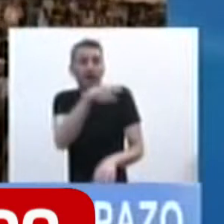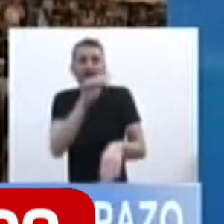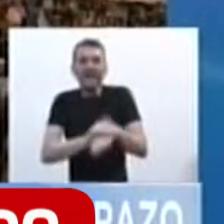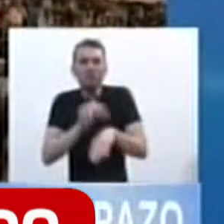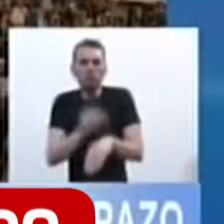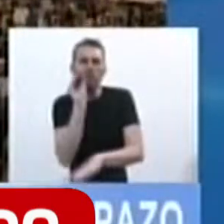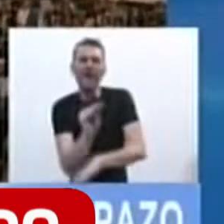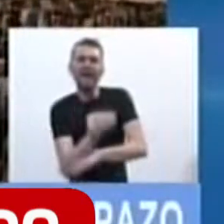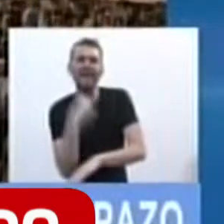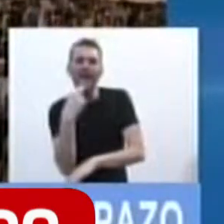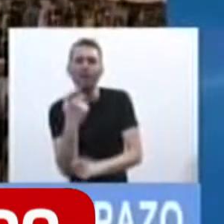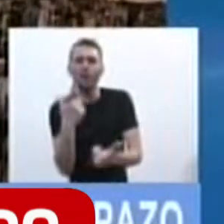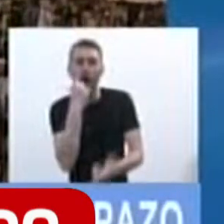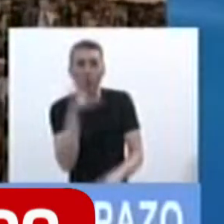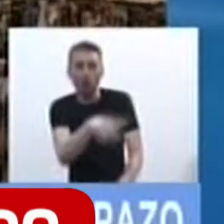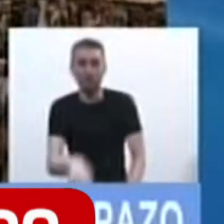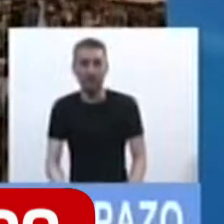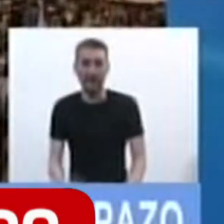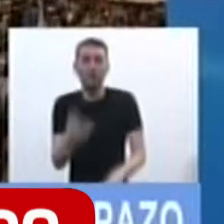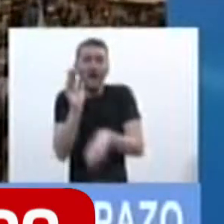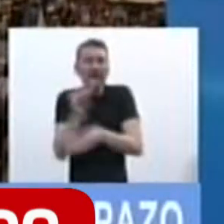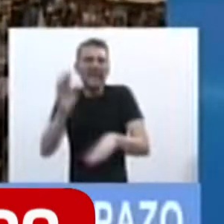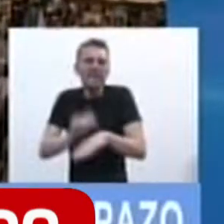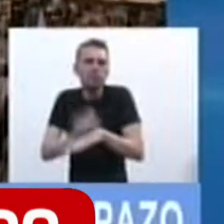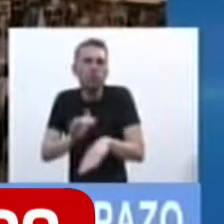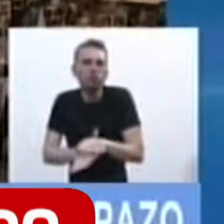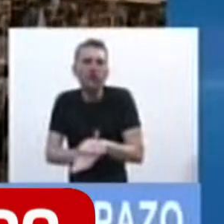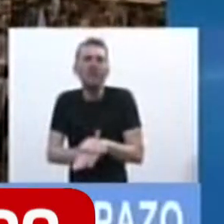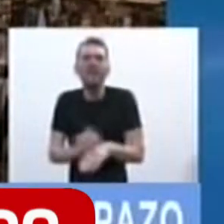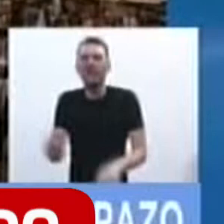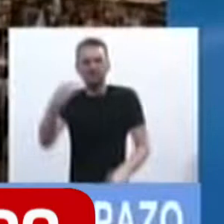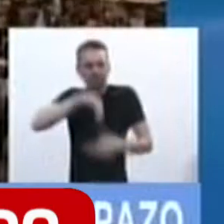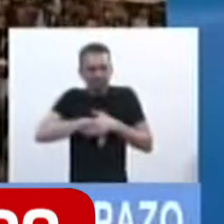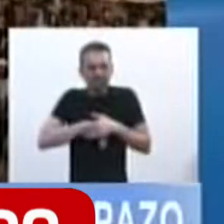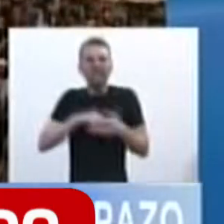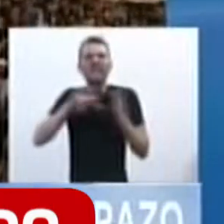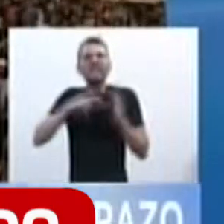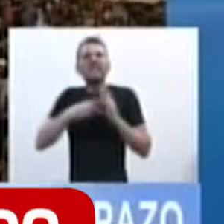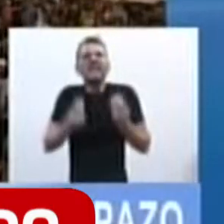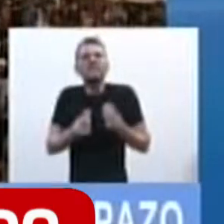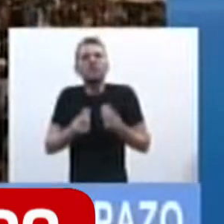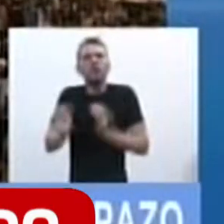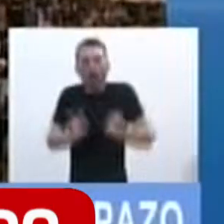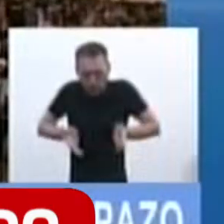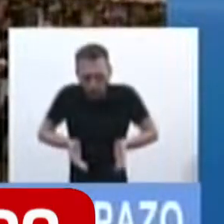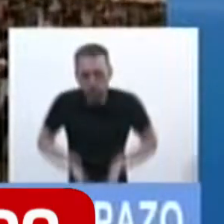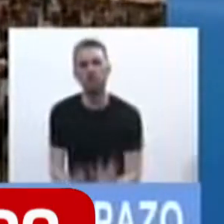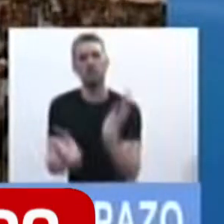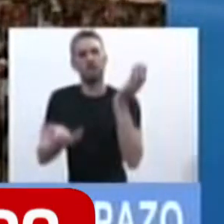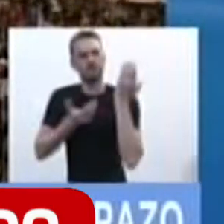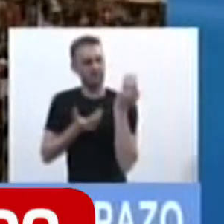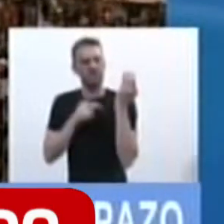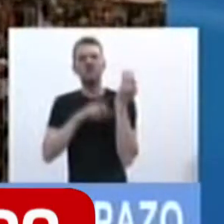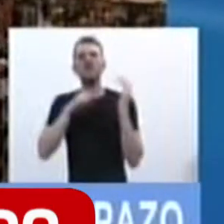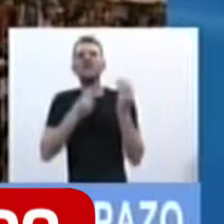de criar los hijos, porque no tienen la responsabilidad del peso que significa traer una vida al mundo y